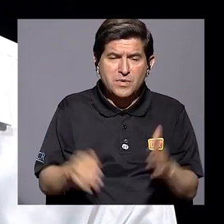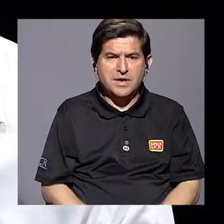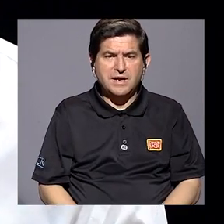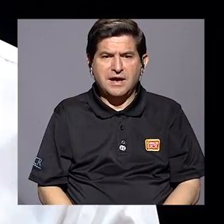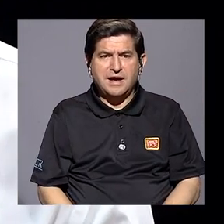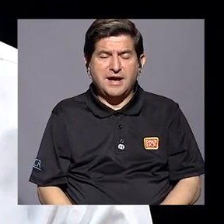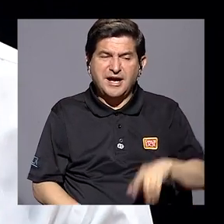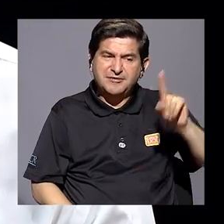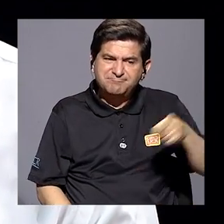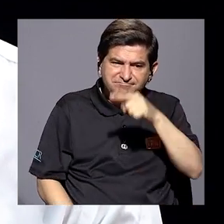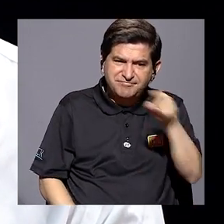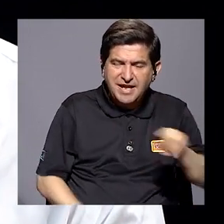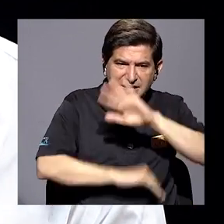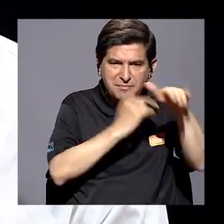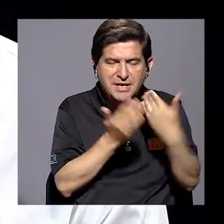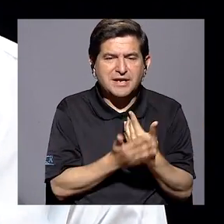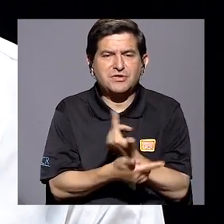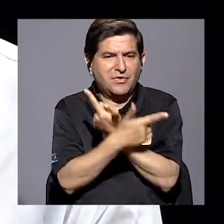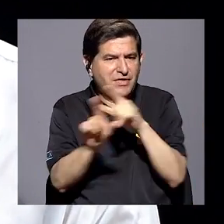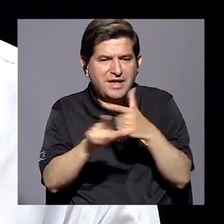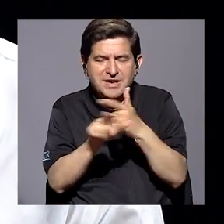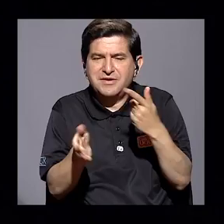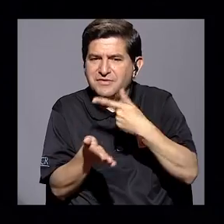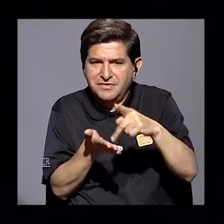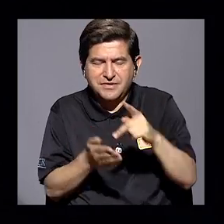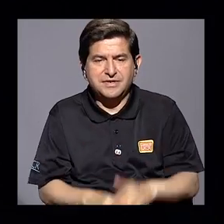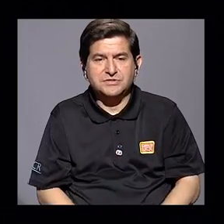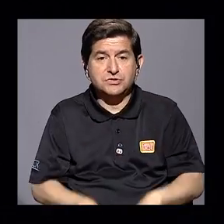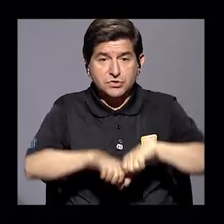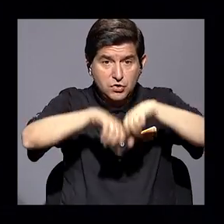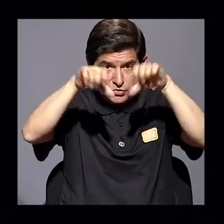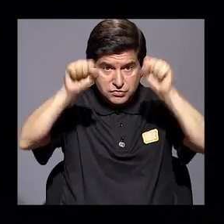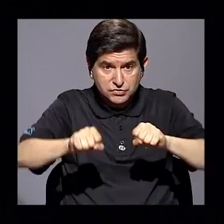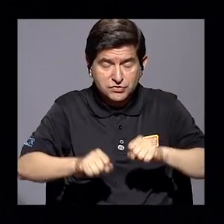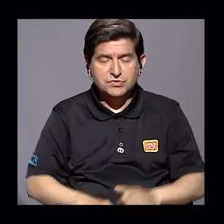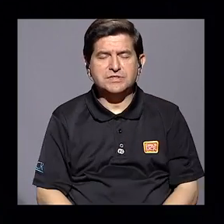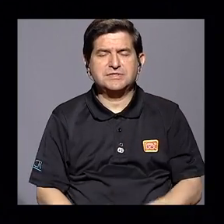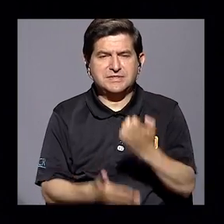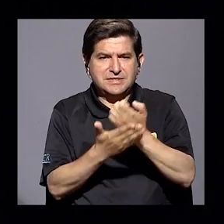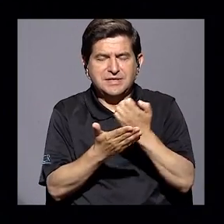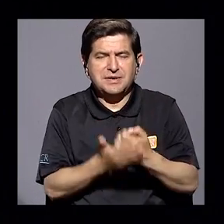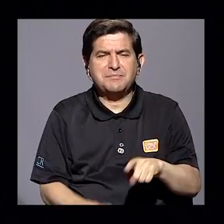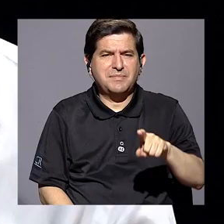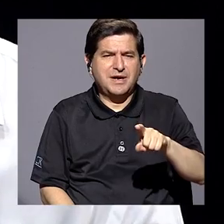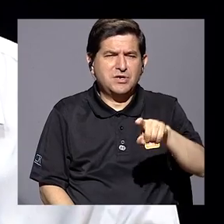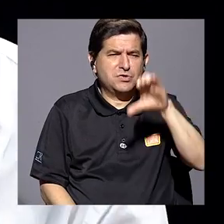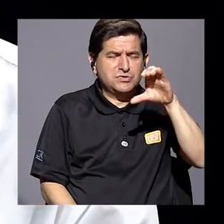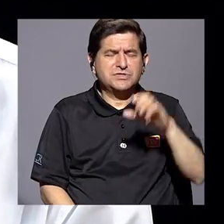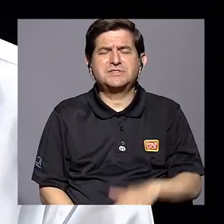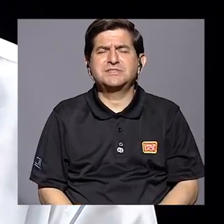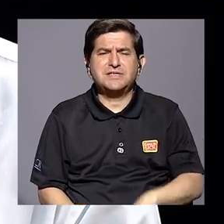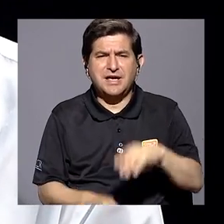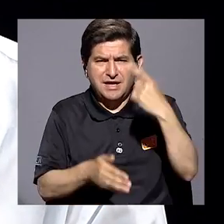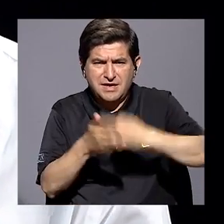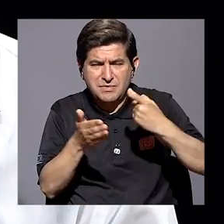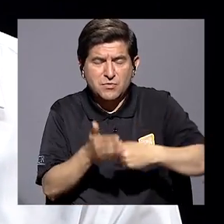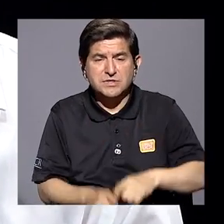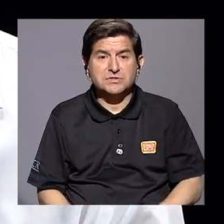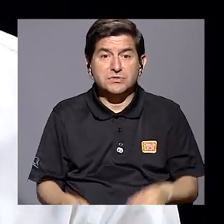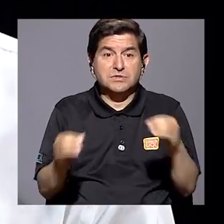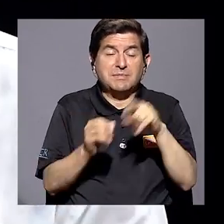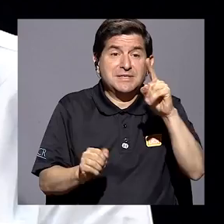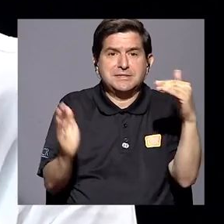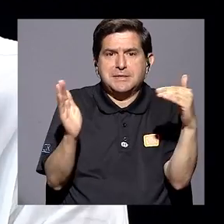hay que empezar a eliminar todas estas exoneraciones un sistema fiscal con ciento y rastro impuestos y más de 1.000 exoneraciones